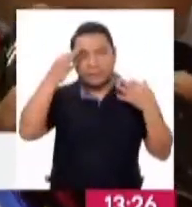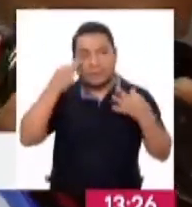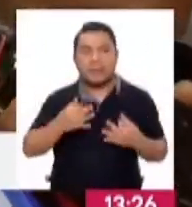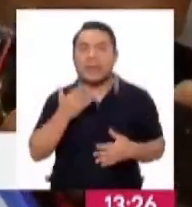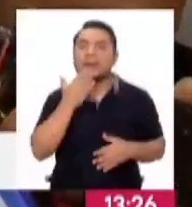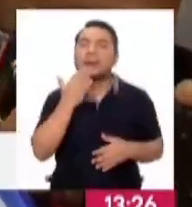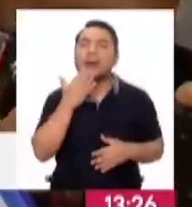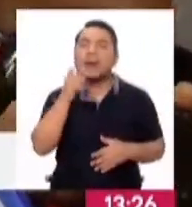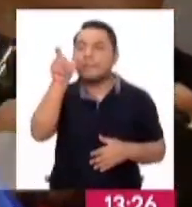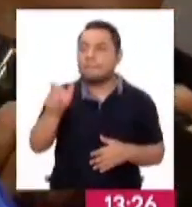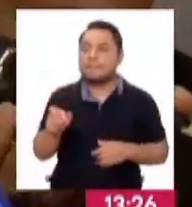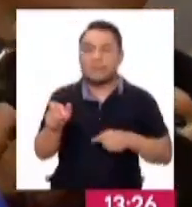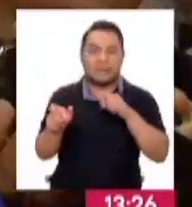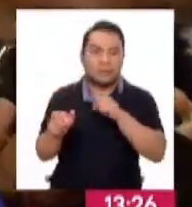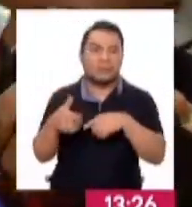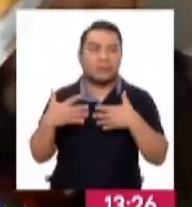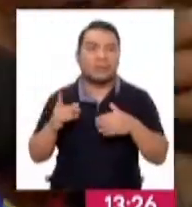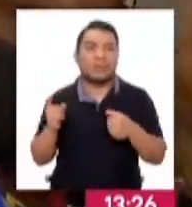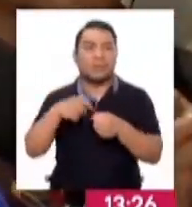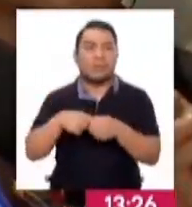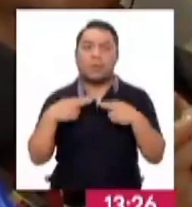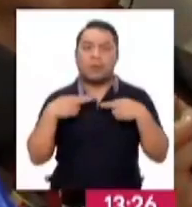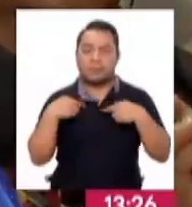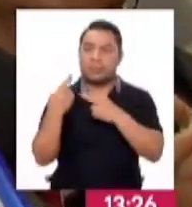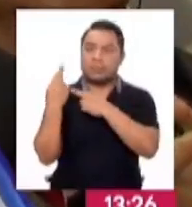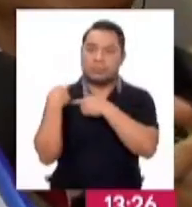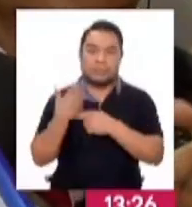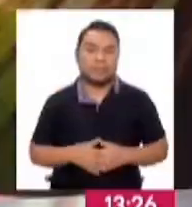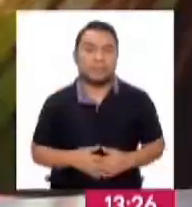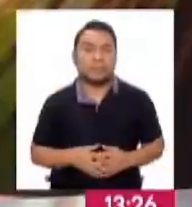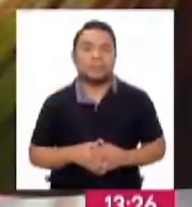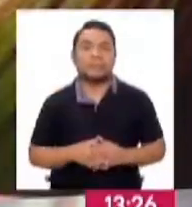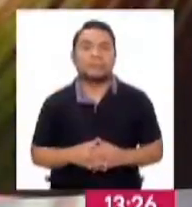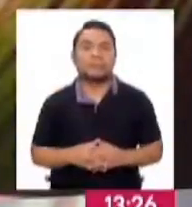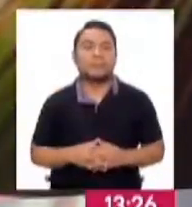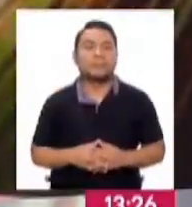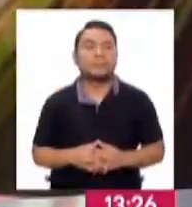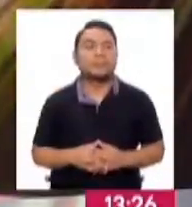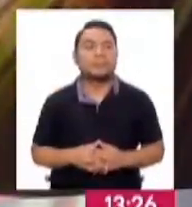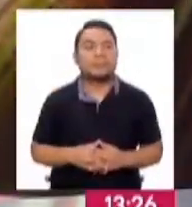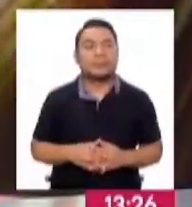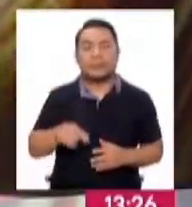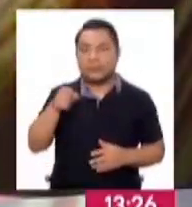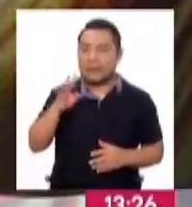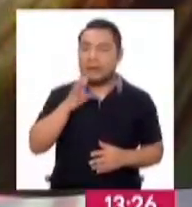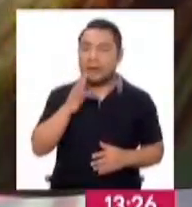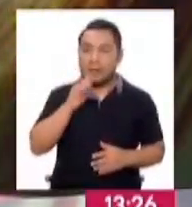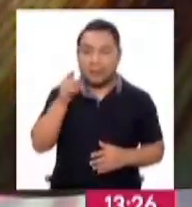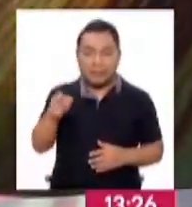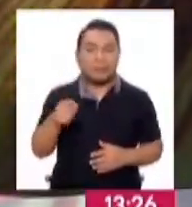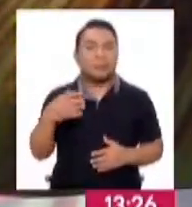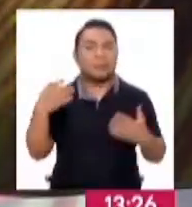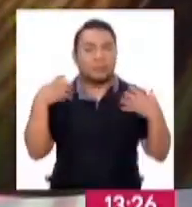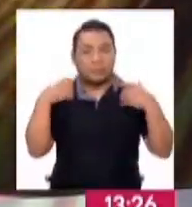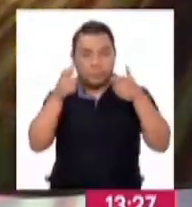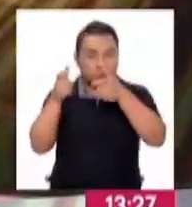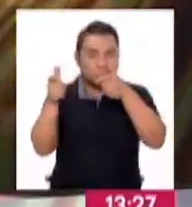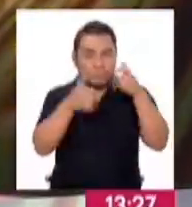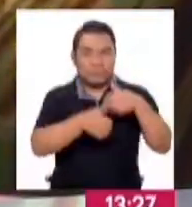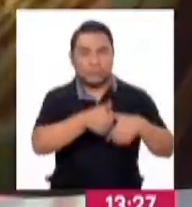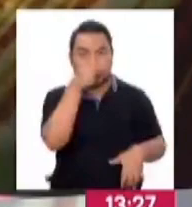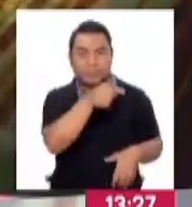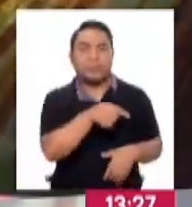ser la persona que va a asumir el cargo. Y a propósito, hablando pues de la Contraloría, el